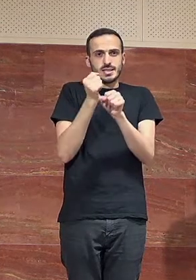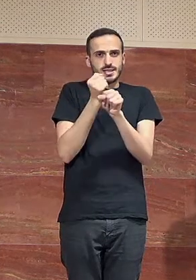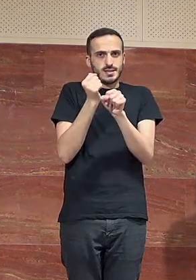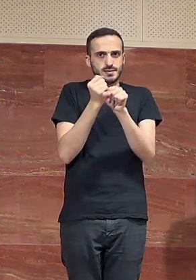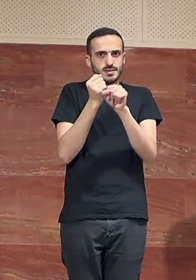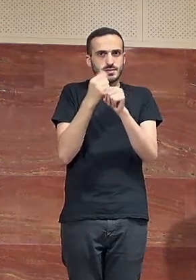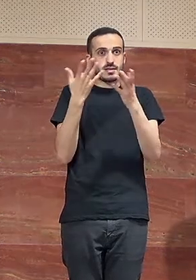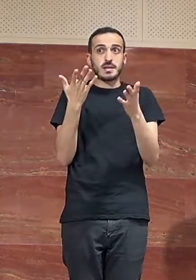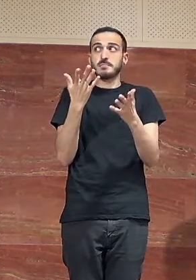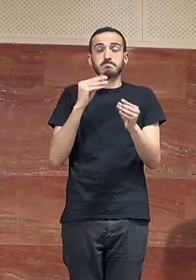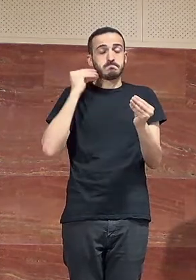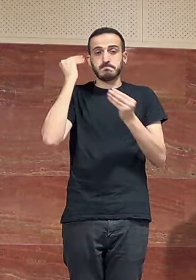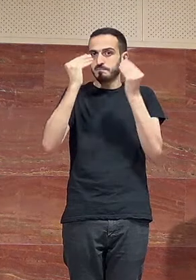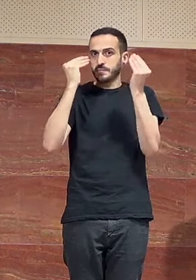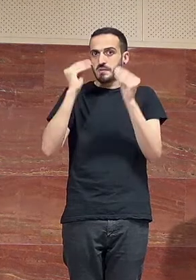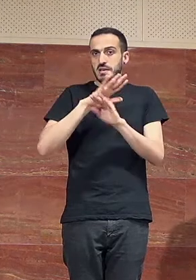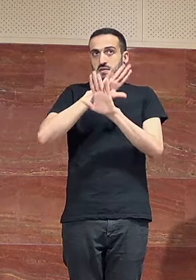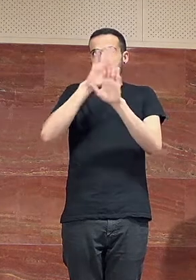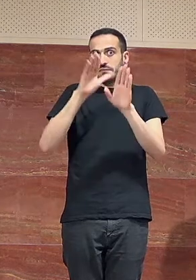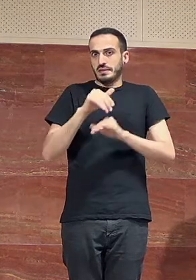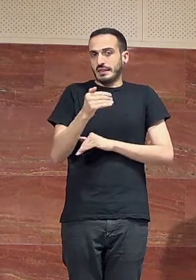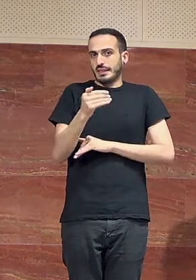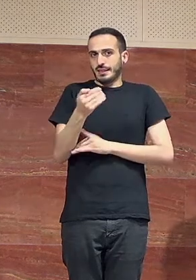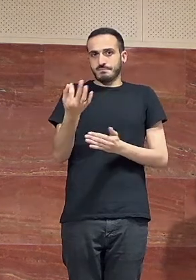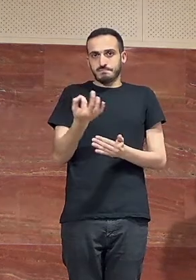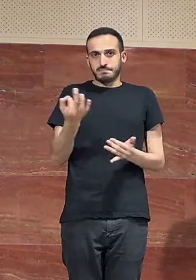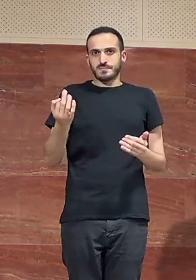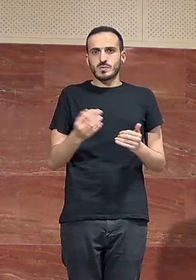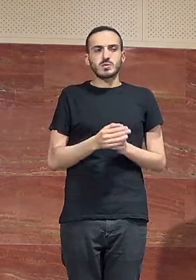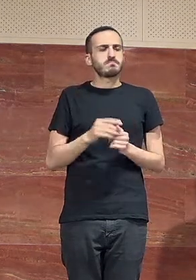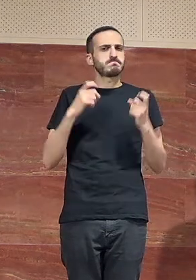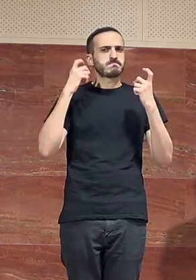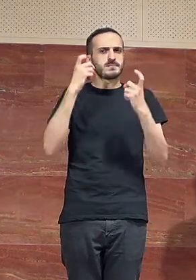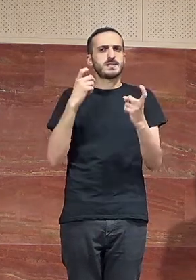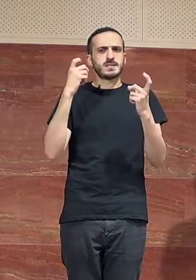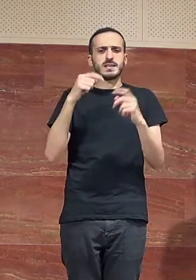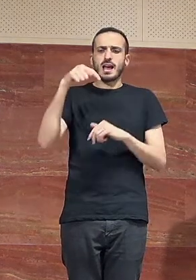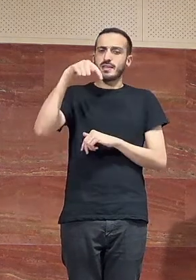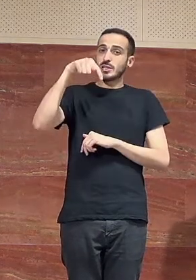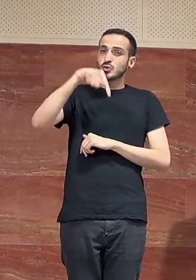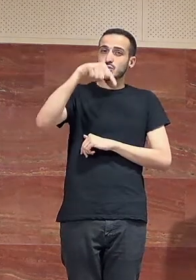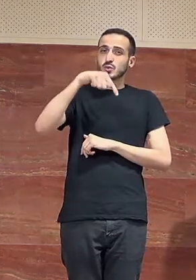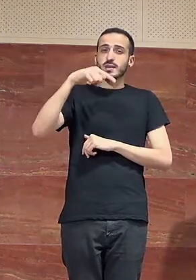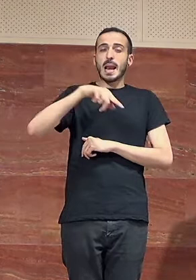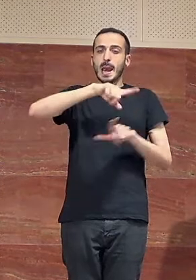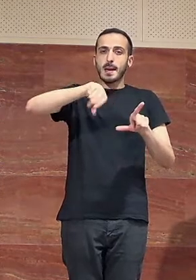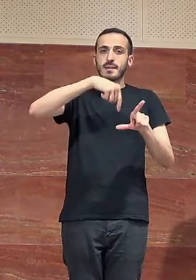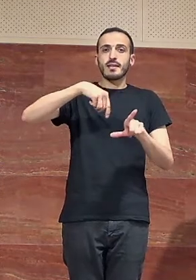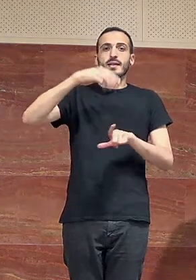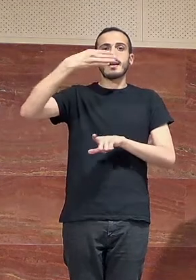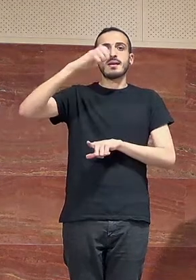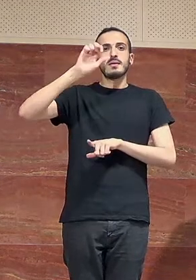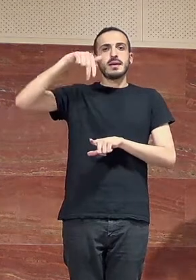momento terminaremos ese eje. Hay intención de continuarla hacia el sur a través de la Plaza de Benavente, a través de la calle Carretas y